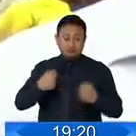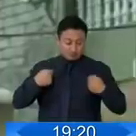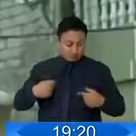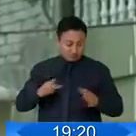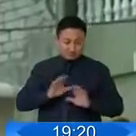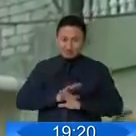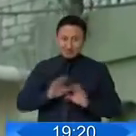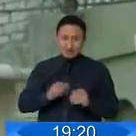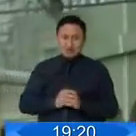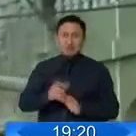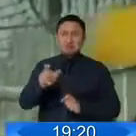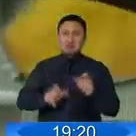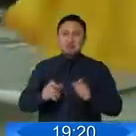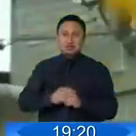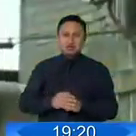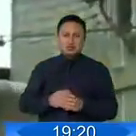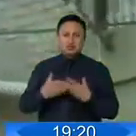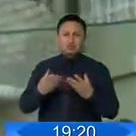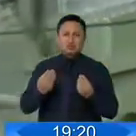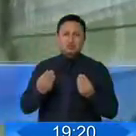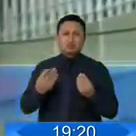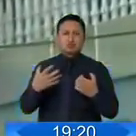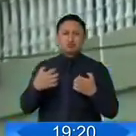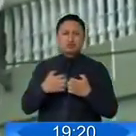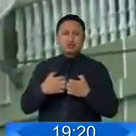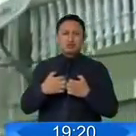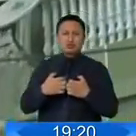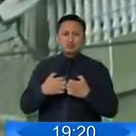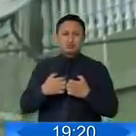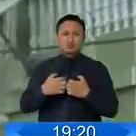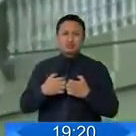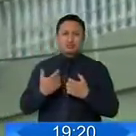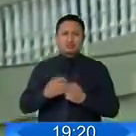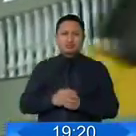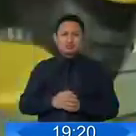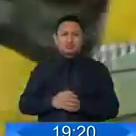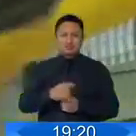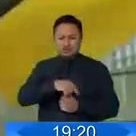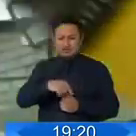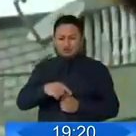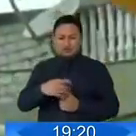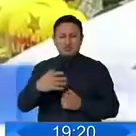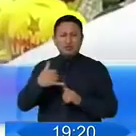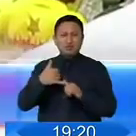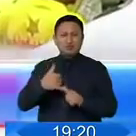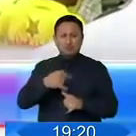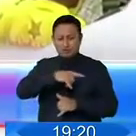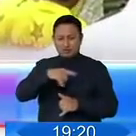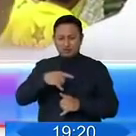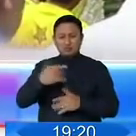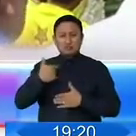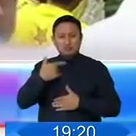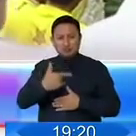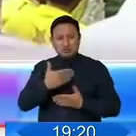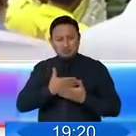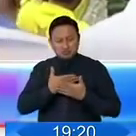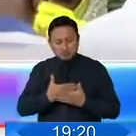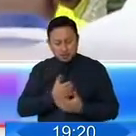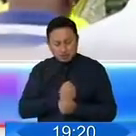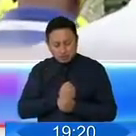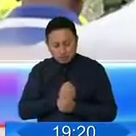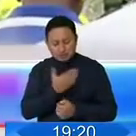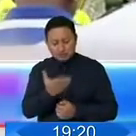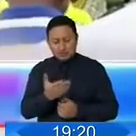hemos visto gente de mucha tendencia deportiva, de muchos clubes, que han venido a darnos su muestra